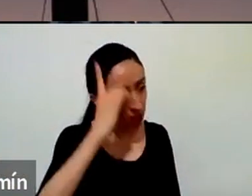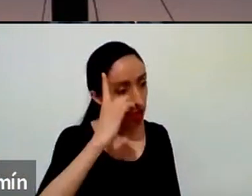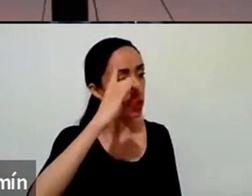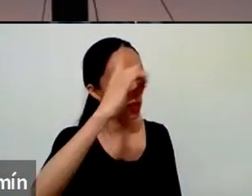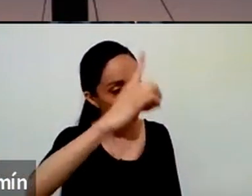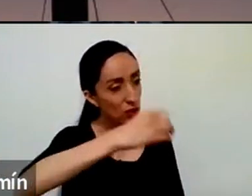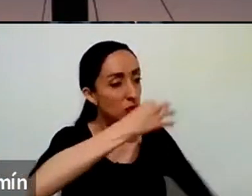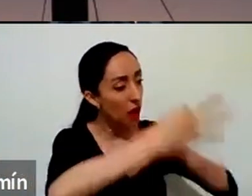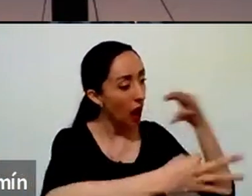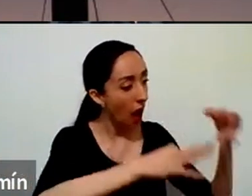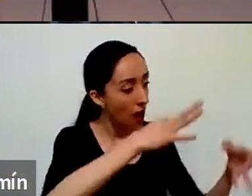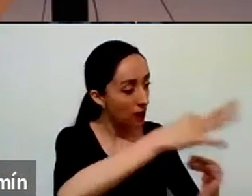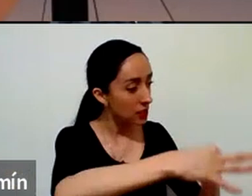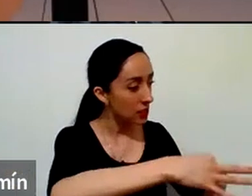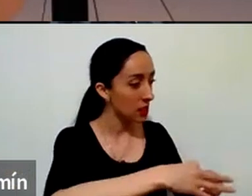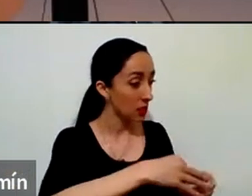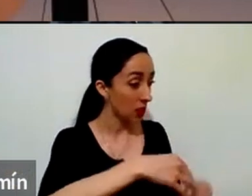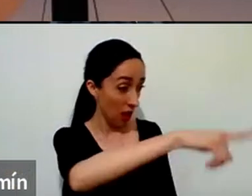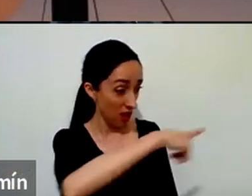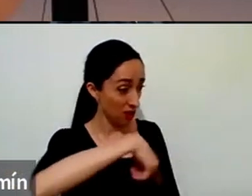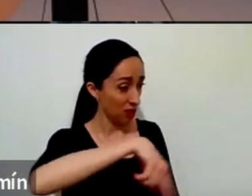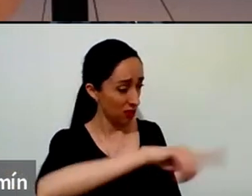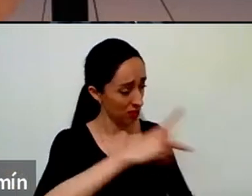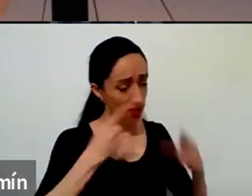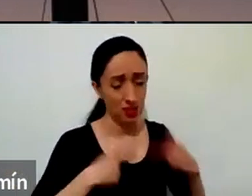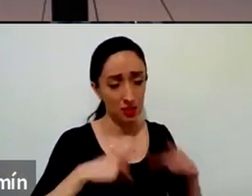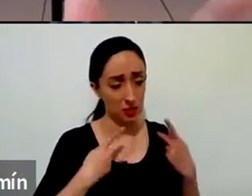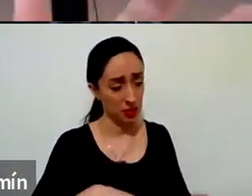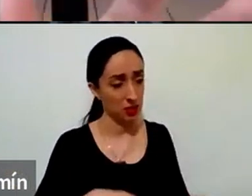recordar de generación en generación.